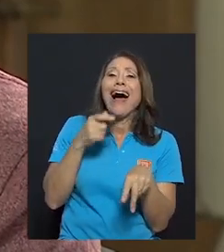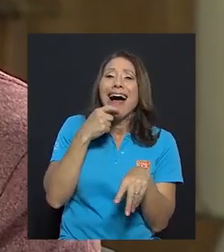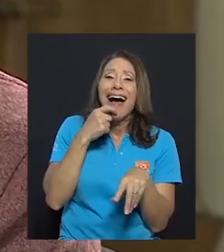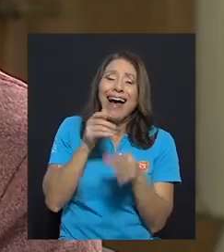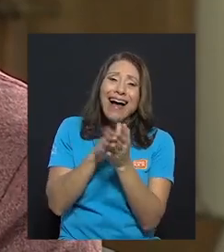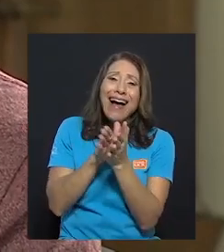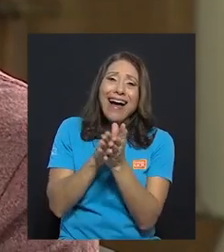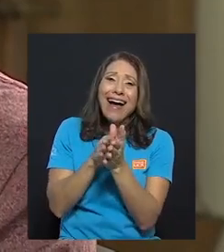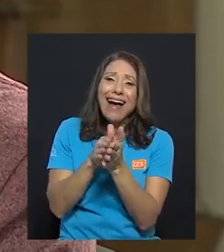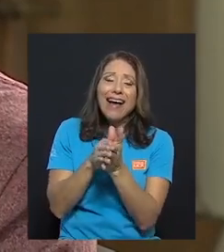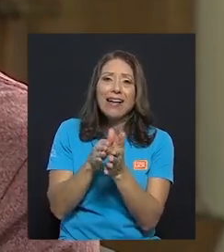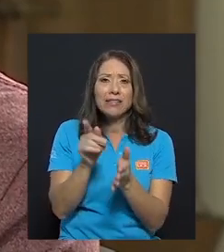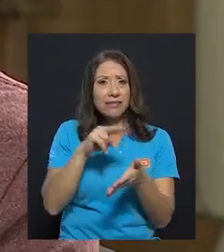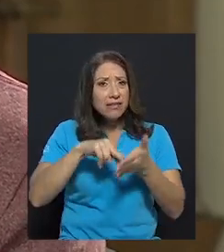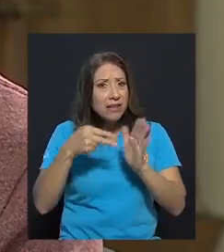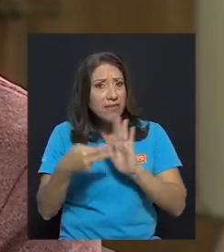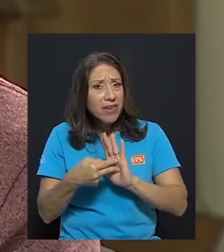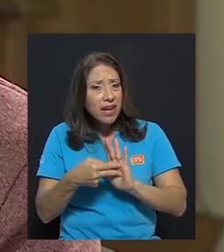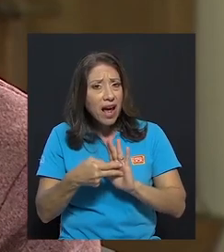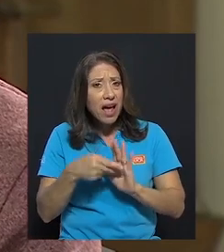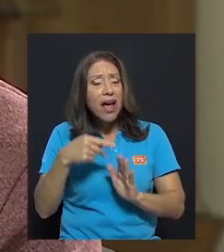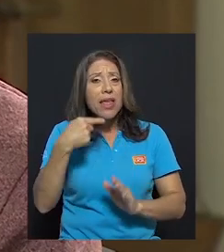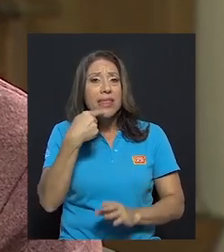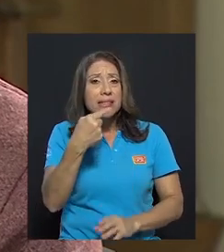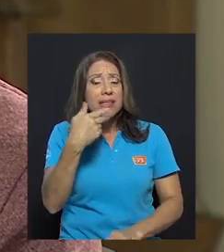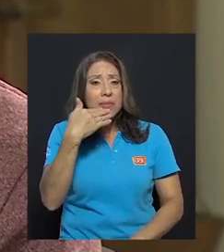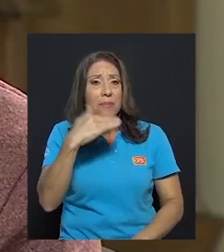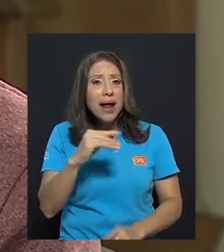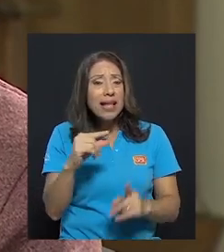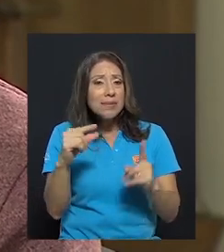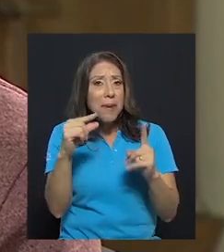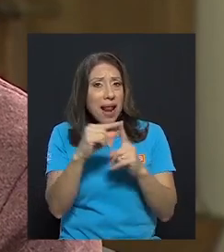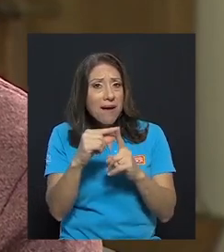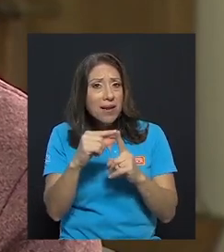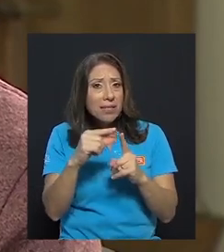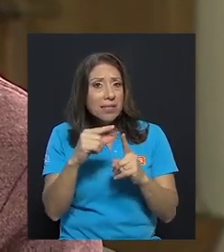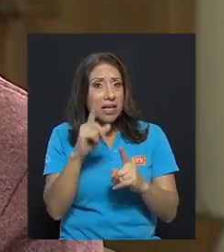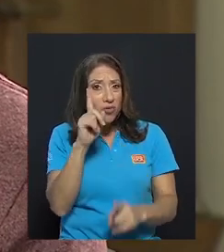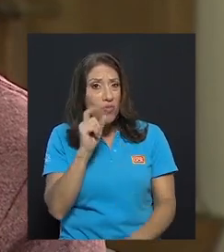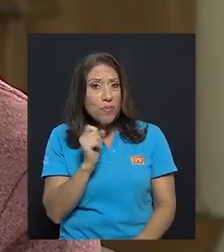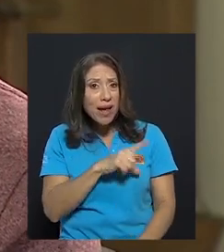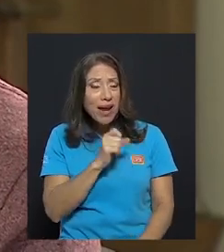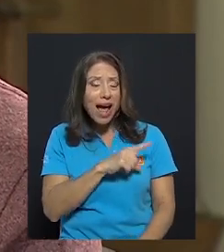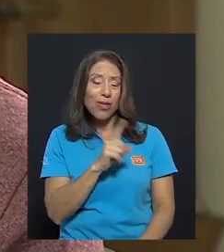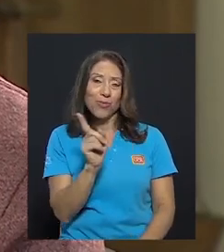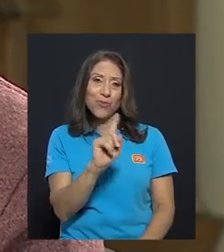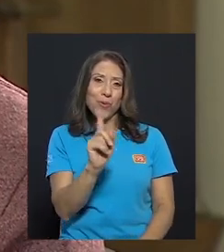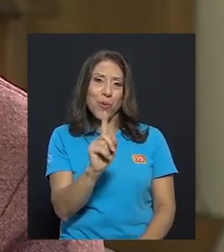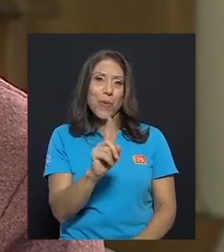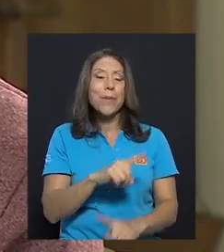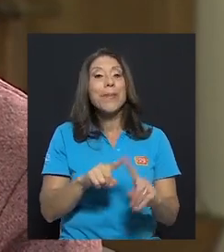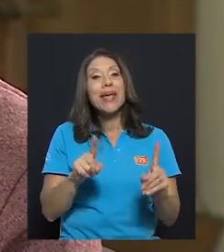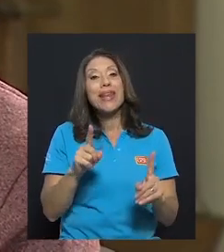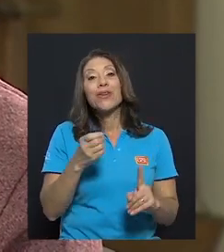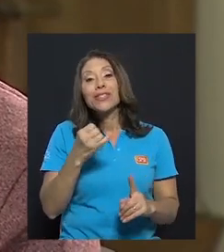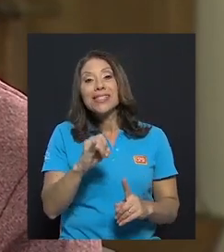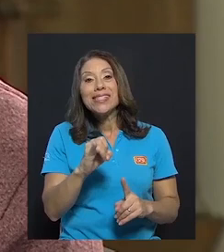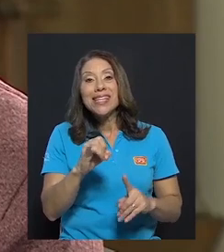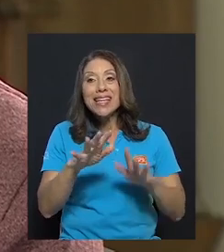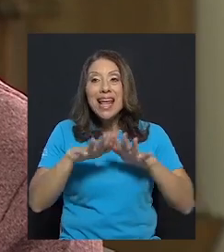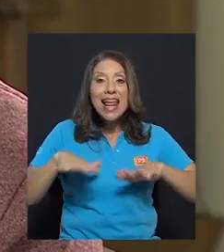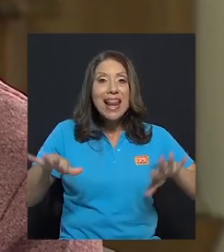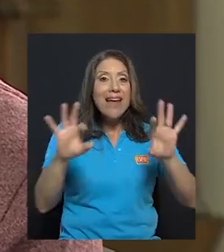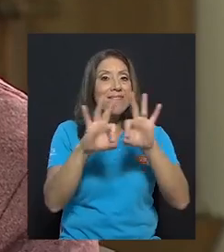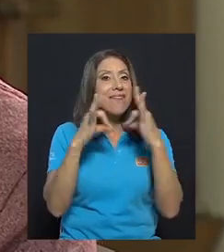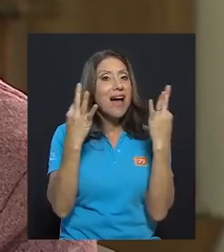palabras sea 100% un pecado, sino que si no es común en el círculo familiar que el niño repita